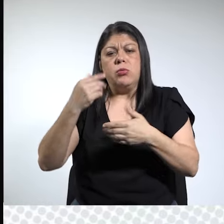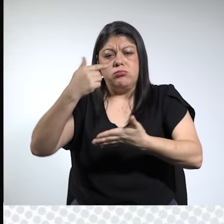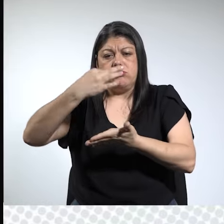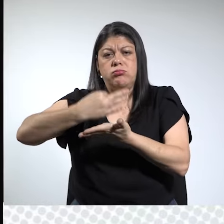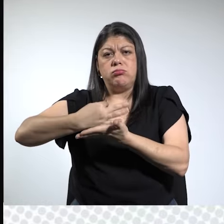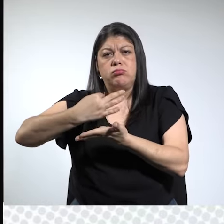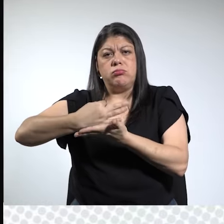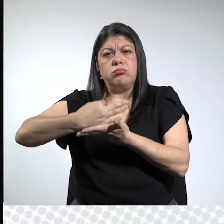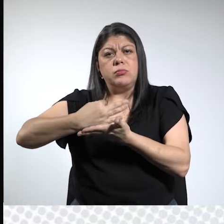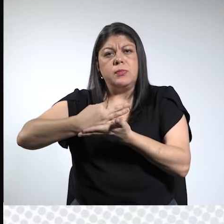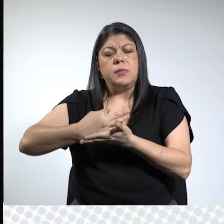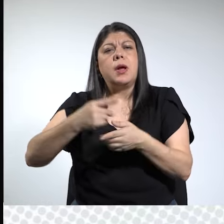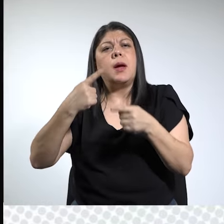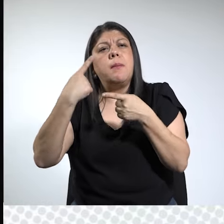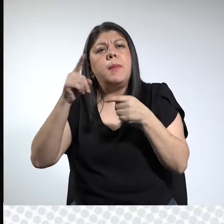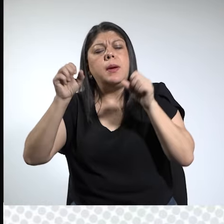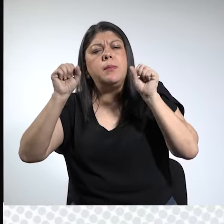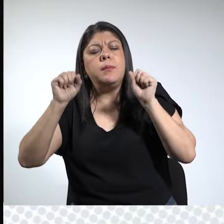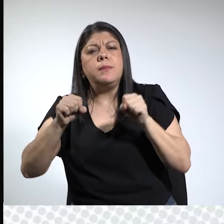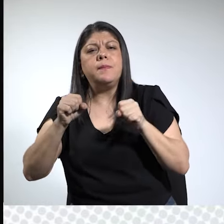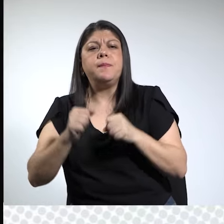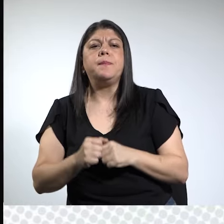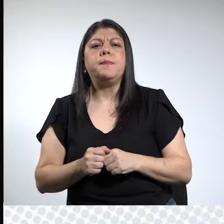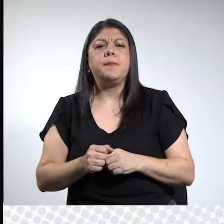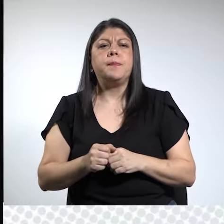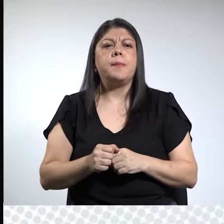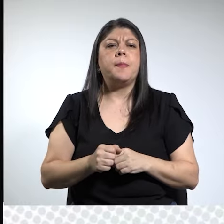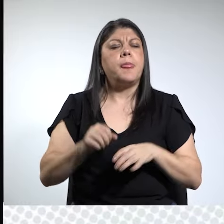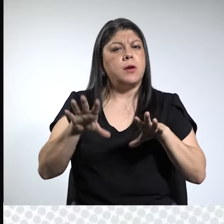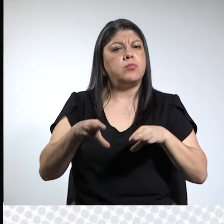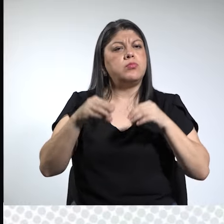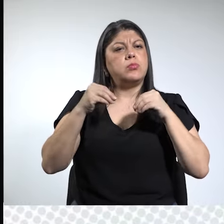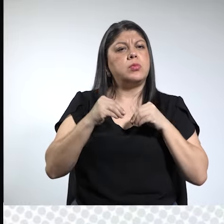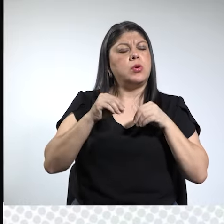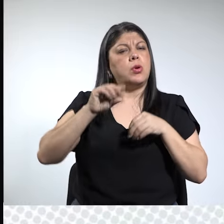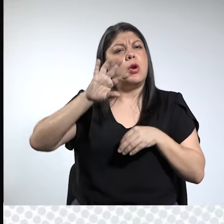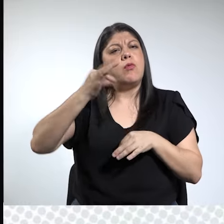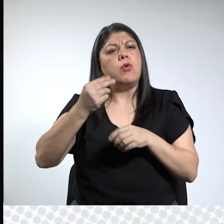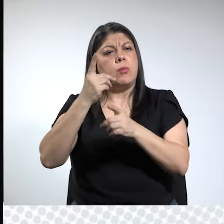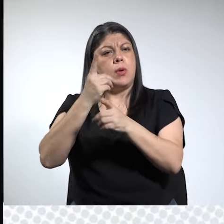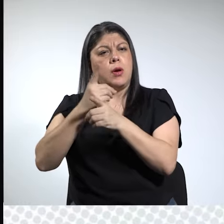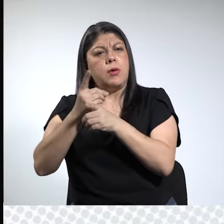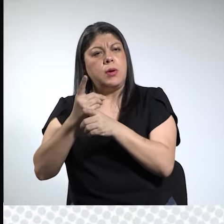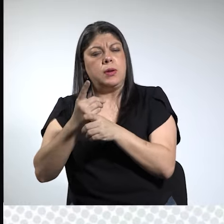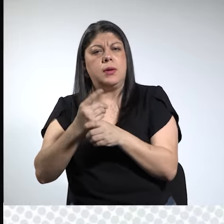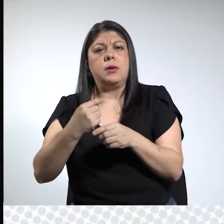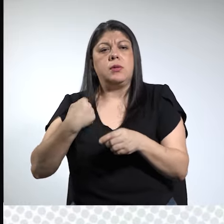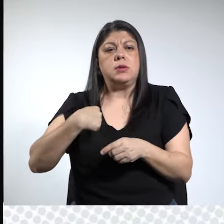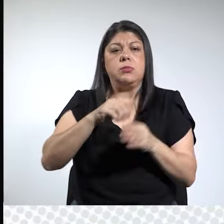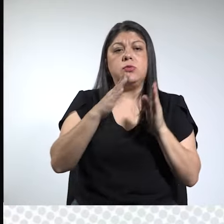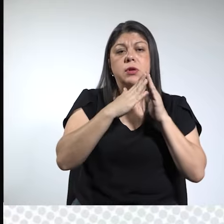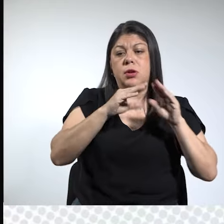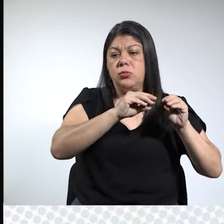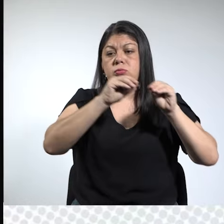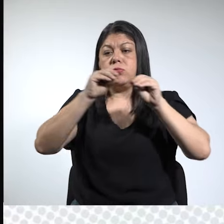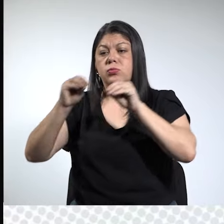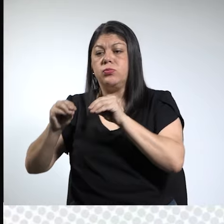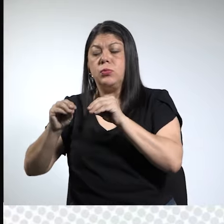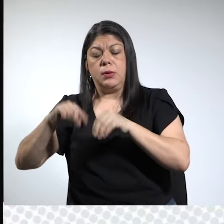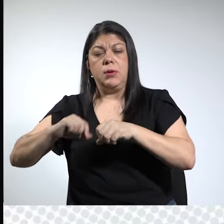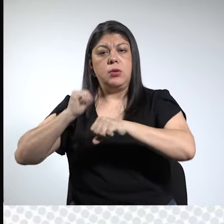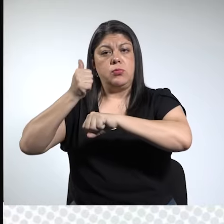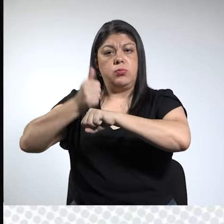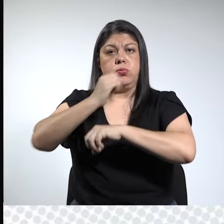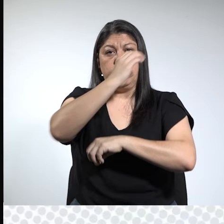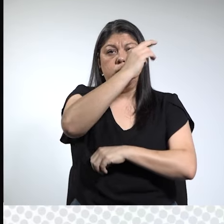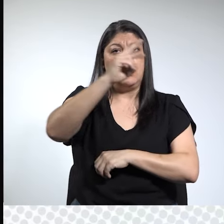fronterizo para poder aceptar adecuadamente los flujos. Ahora, estamos hablando de población migrante que se viene a establecer en